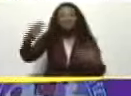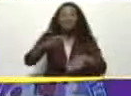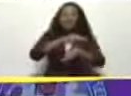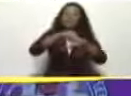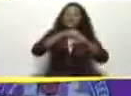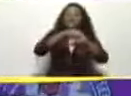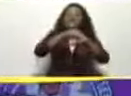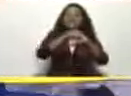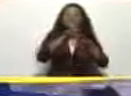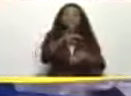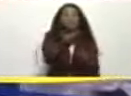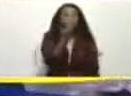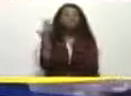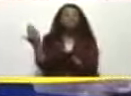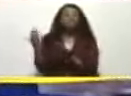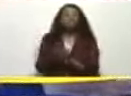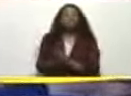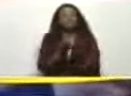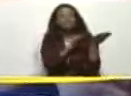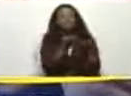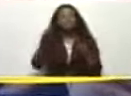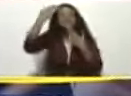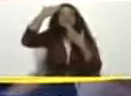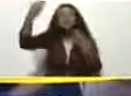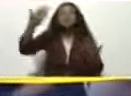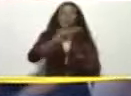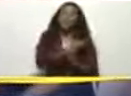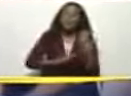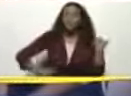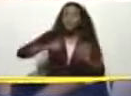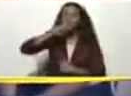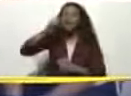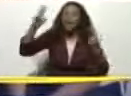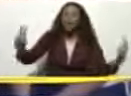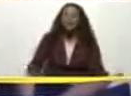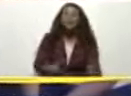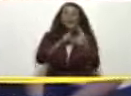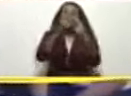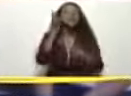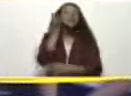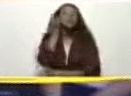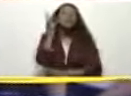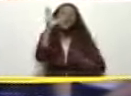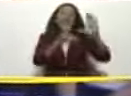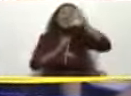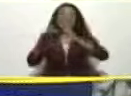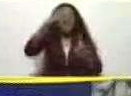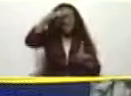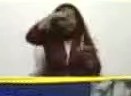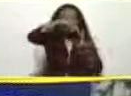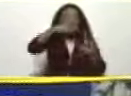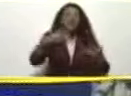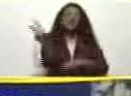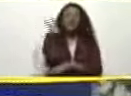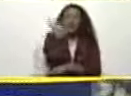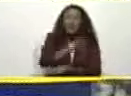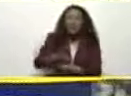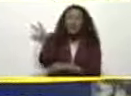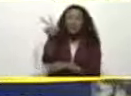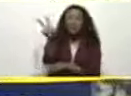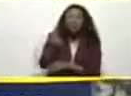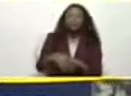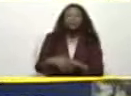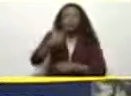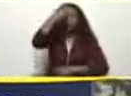Ministra, adelante. Saludos, presidente. Bienvenido al Encuentro de Mujeres en las Ciencias de Venezuela.